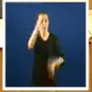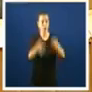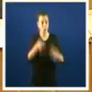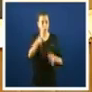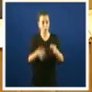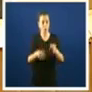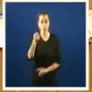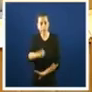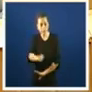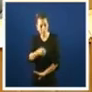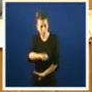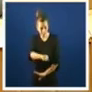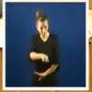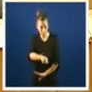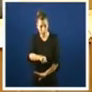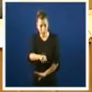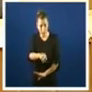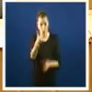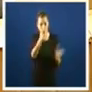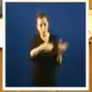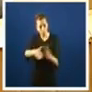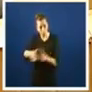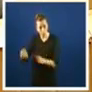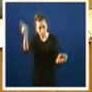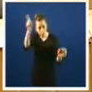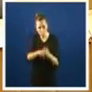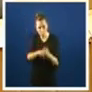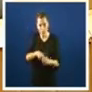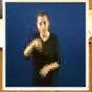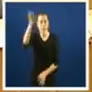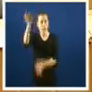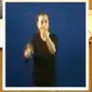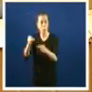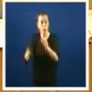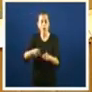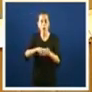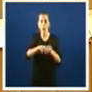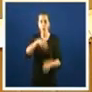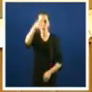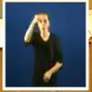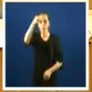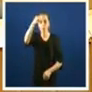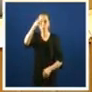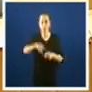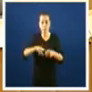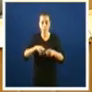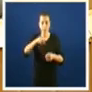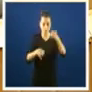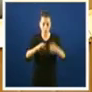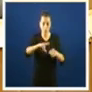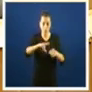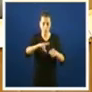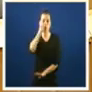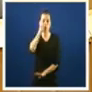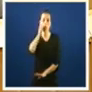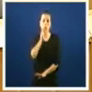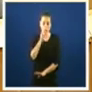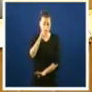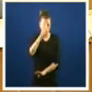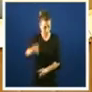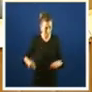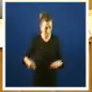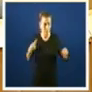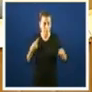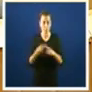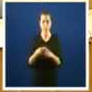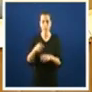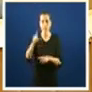Ribadavia Que o procesa E que ordena que vai ser xulgado na audiencia provincial de Ourense E é máis O